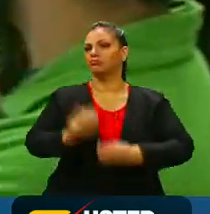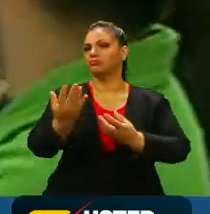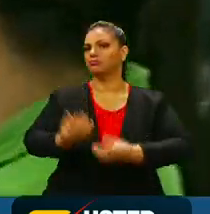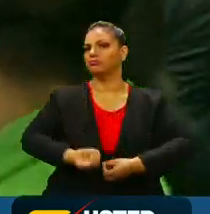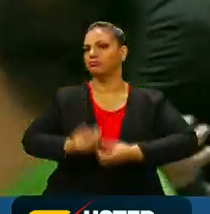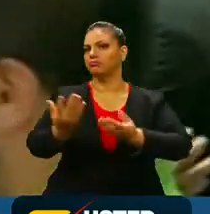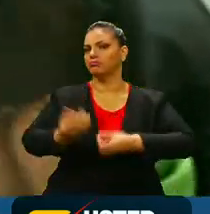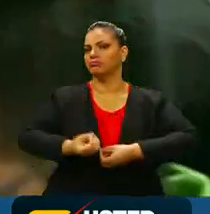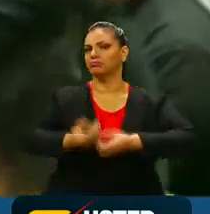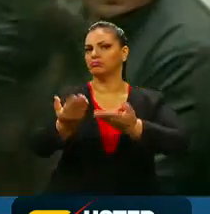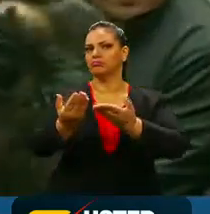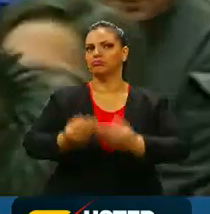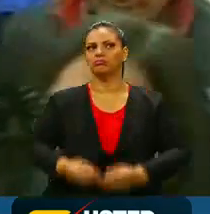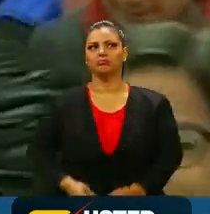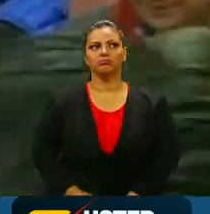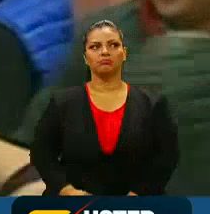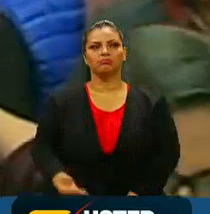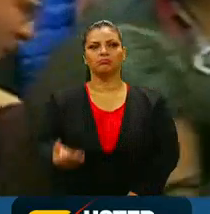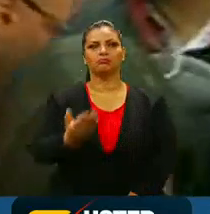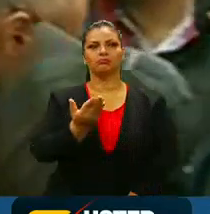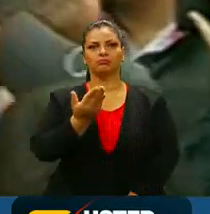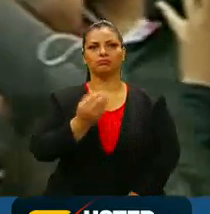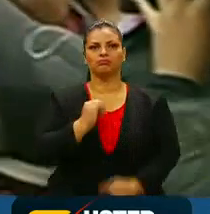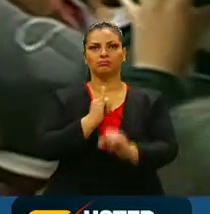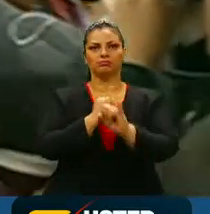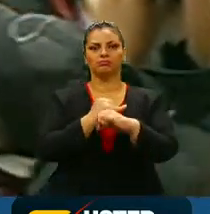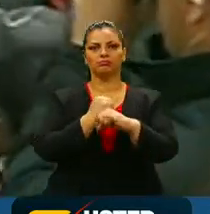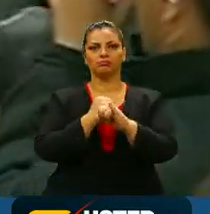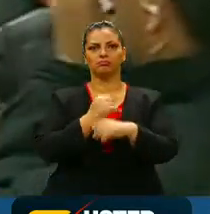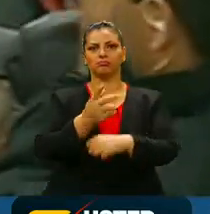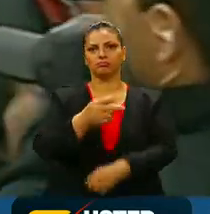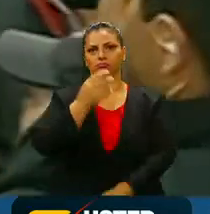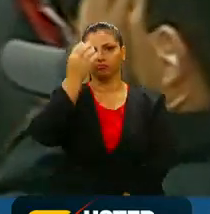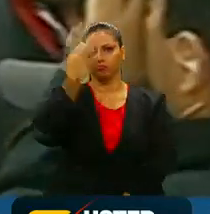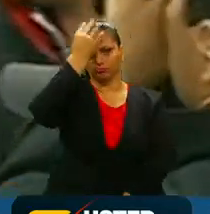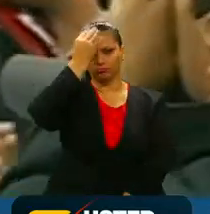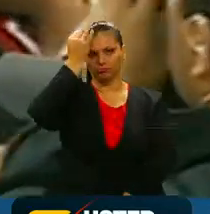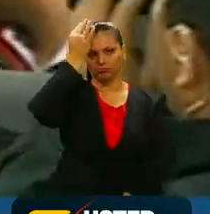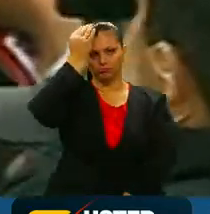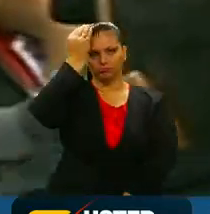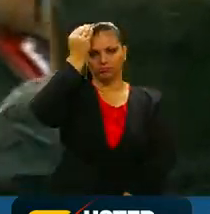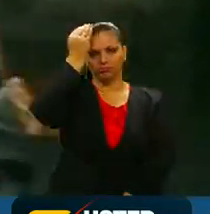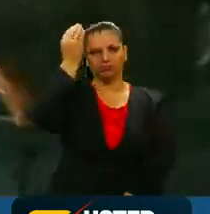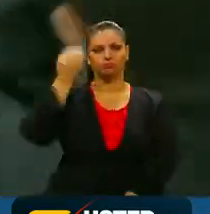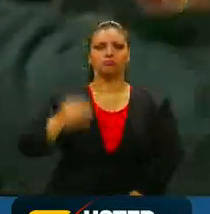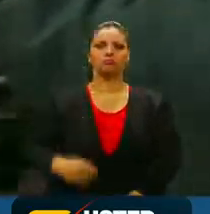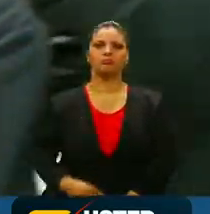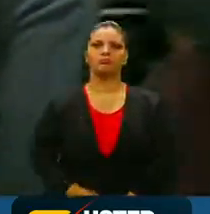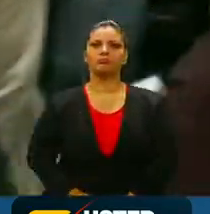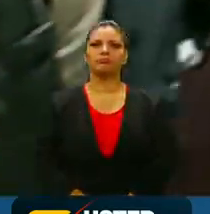la vicepresidencia, la reelección, el ingeniero Jorge Glass, por el movimiento oficialista Alianza País, donde también exhorta a las